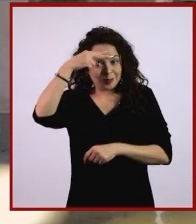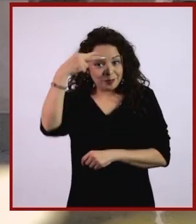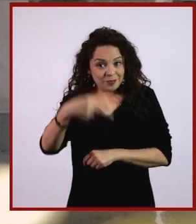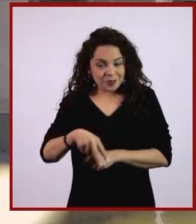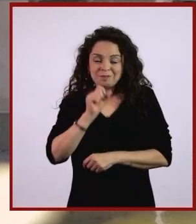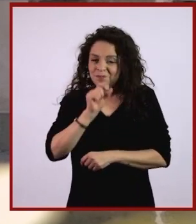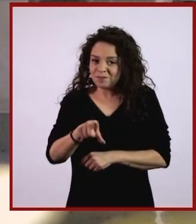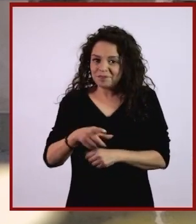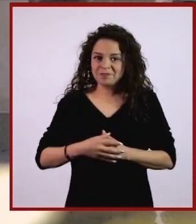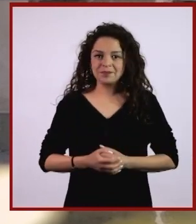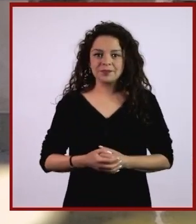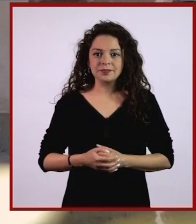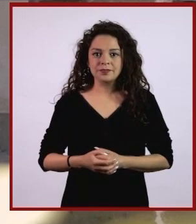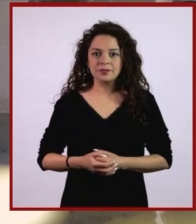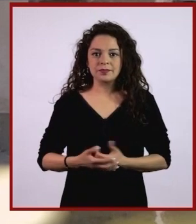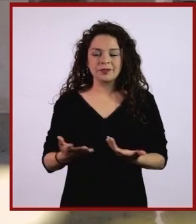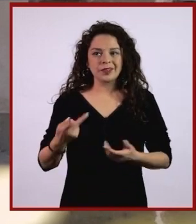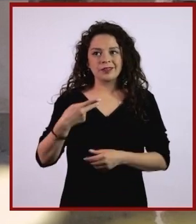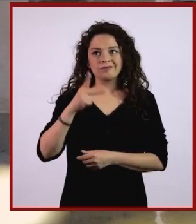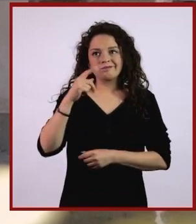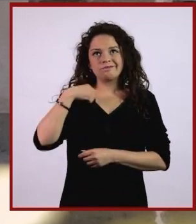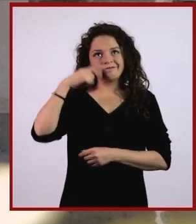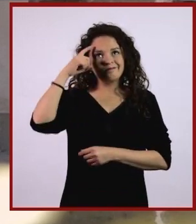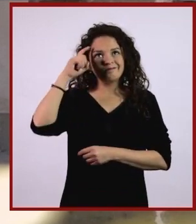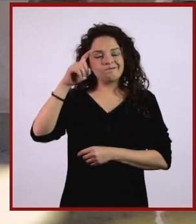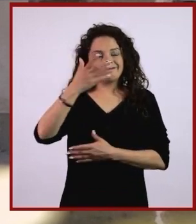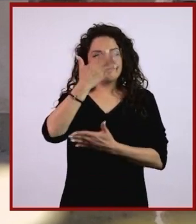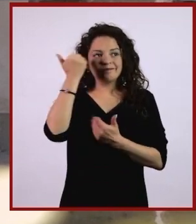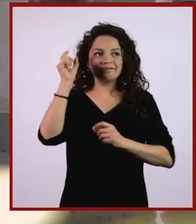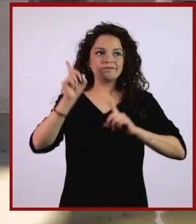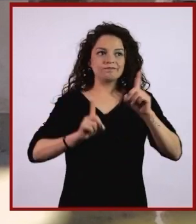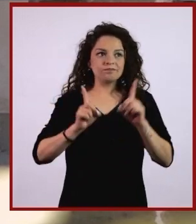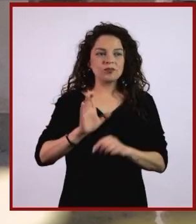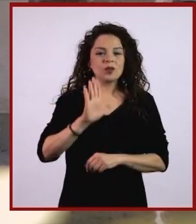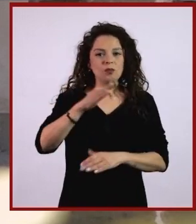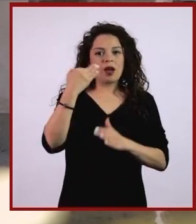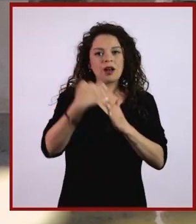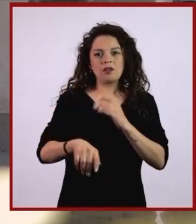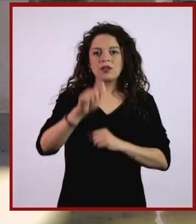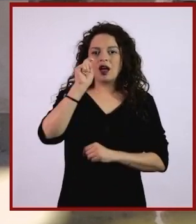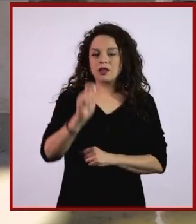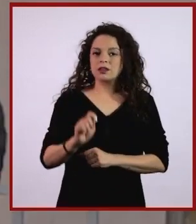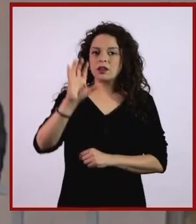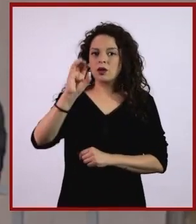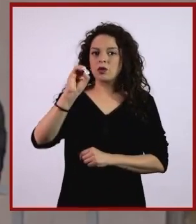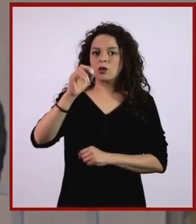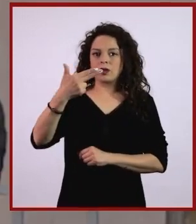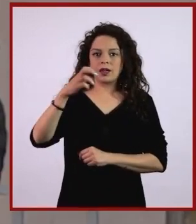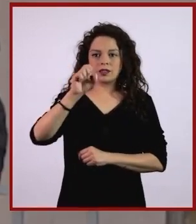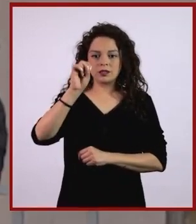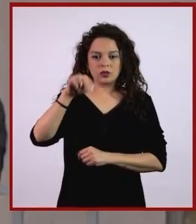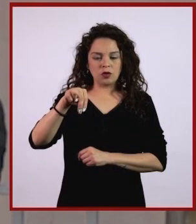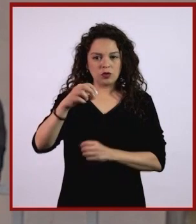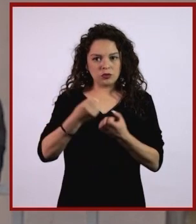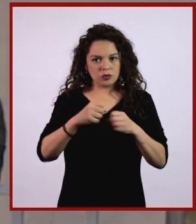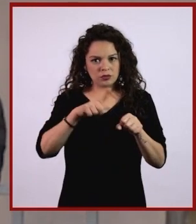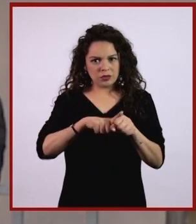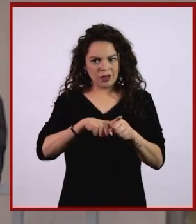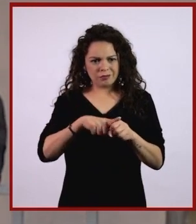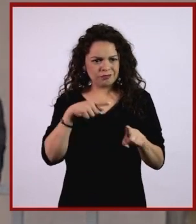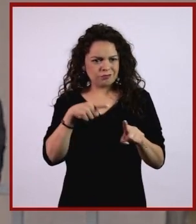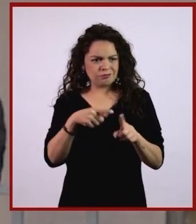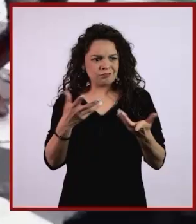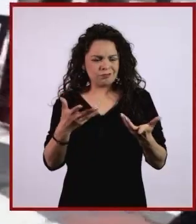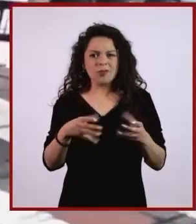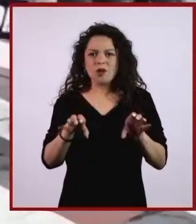nacional. Pero, no sé, tal vez nos hace falta un poco de cohesión social. ¿Cohesión social? Me